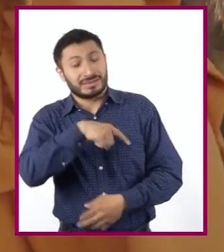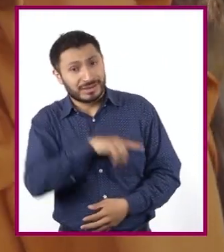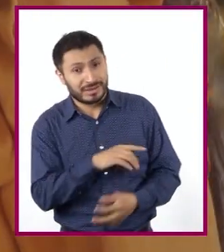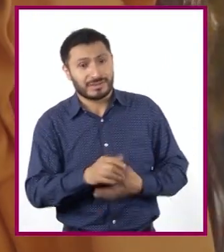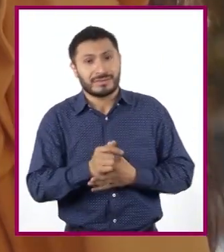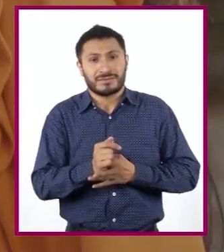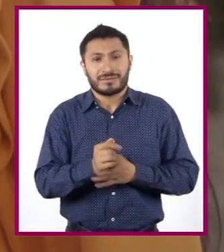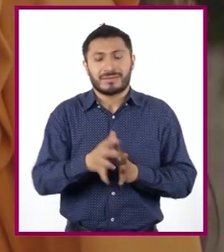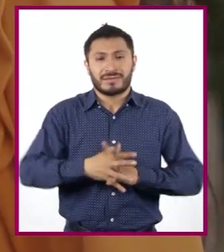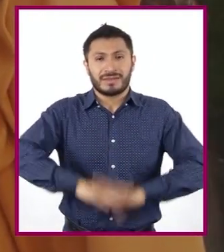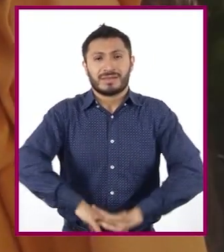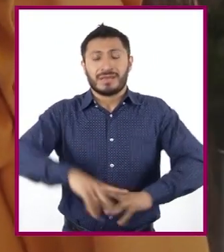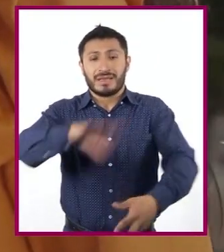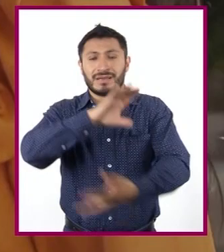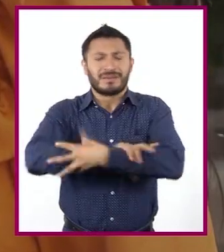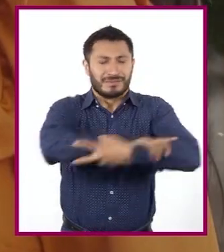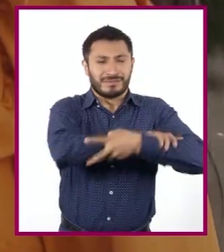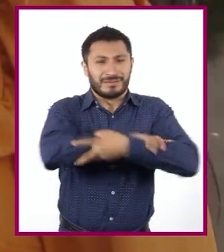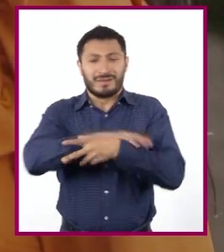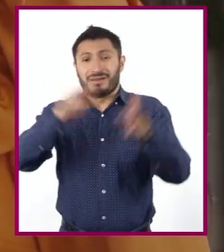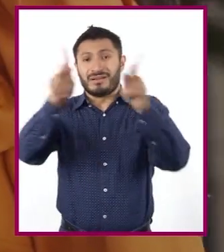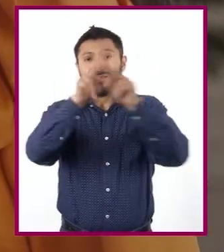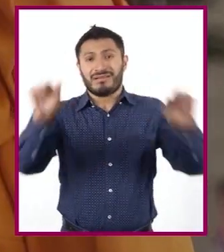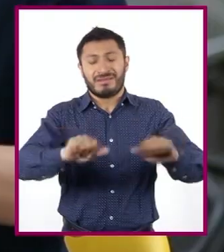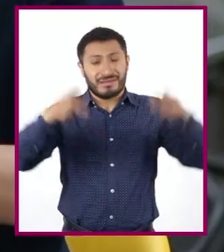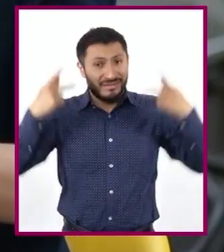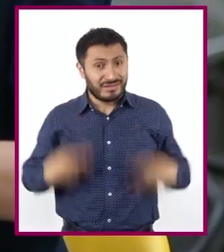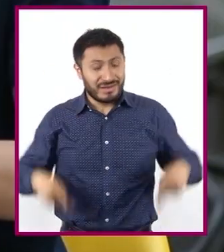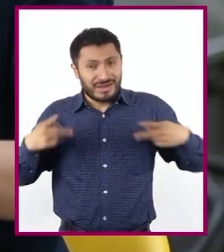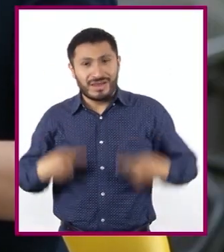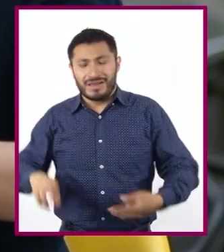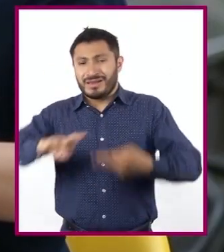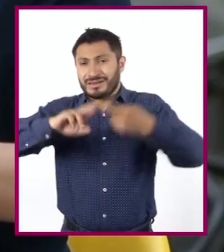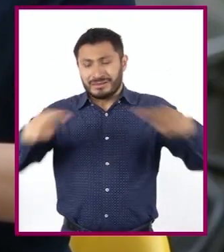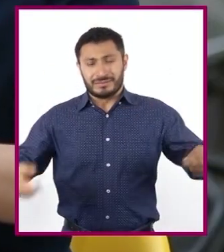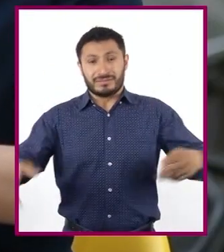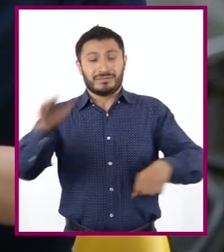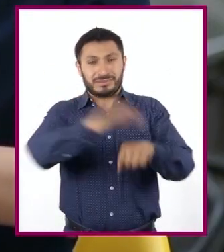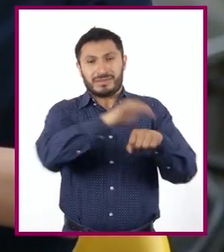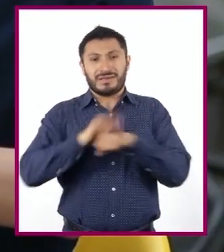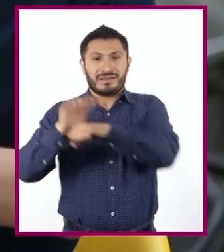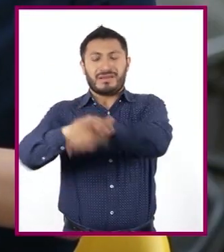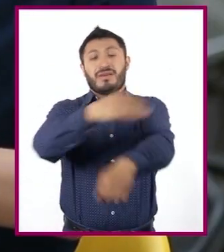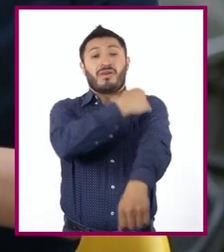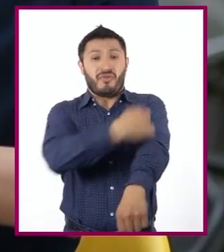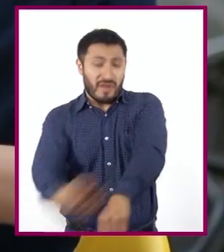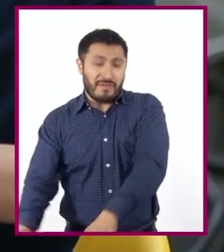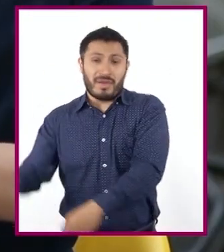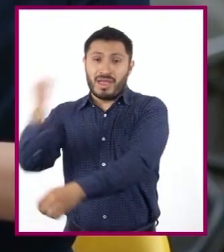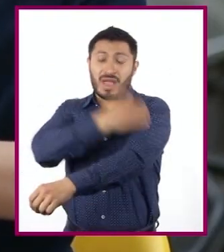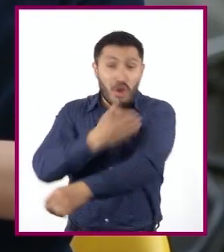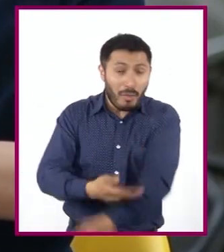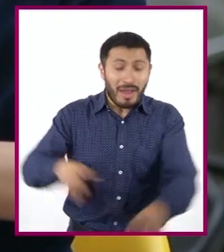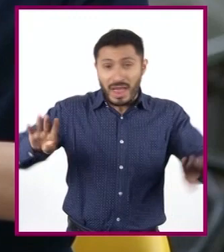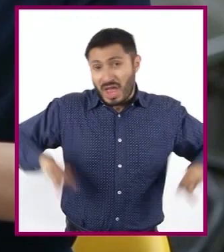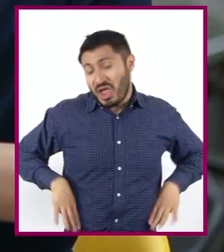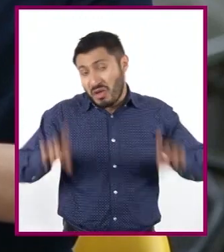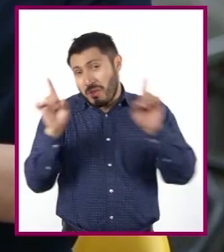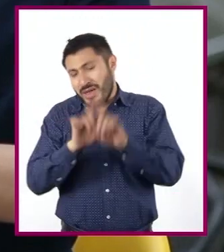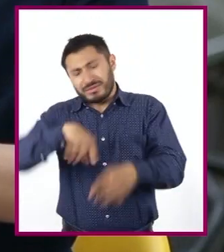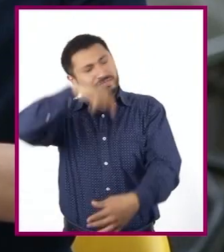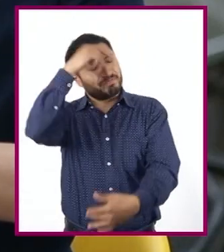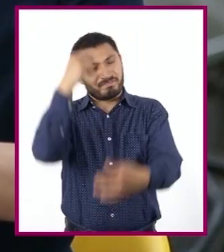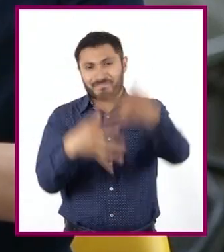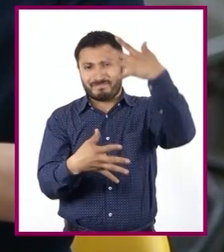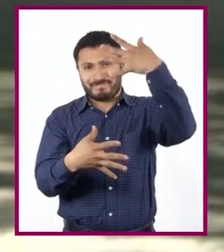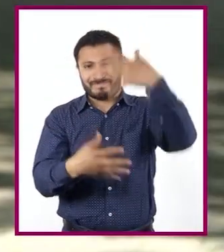ha sido muy difícil para mí. De hecho, cuando me hiciste el favor de ofrecerme esta entrevista, te lo agradezco, me dio miedo,